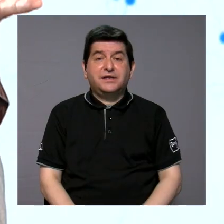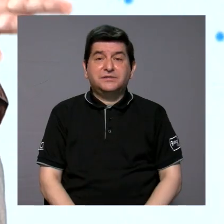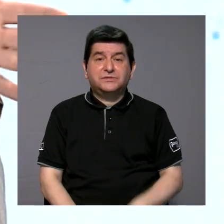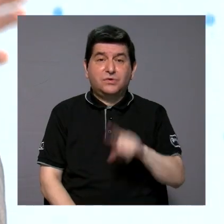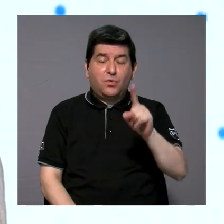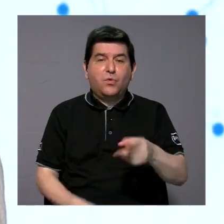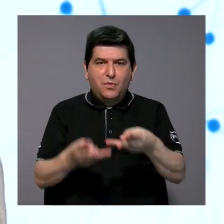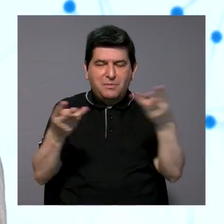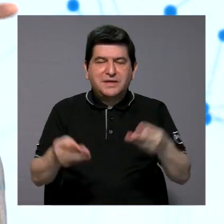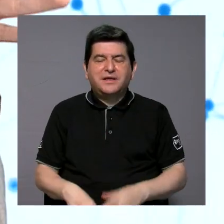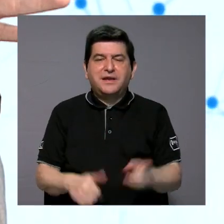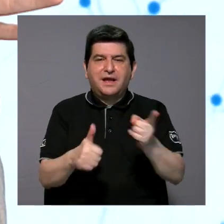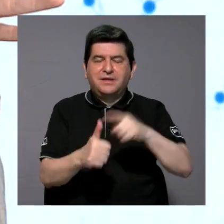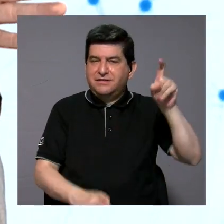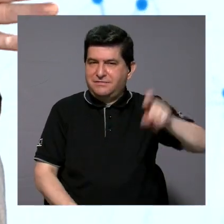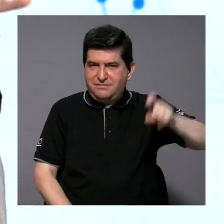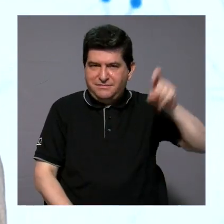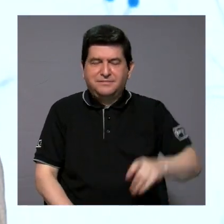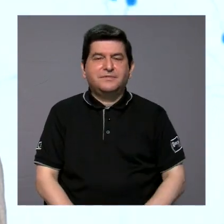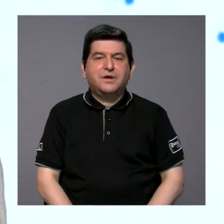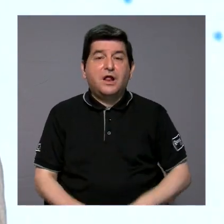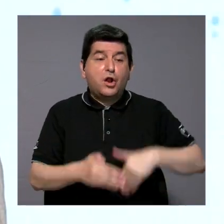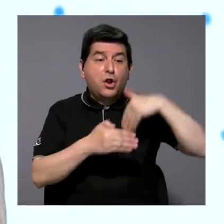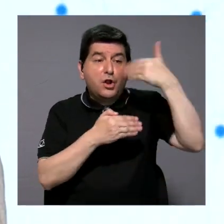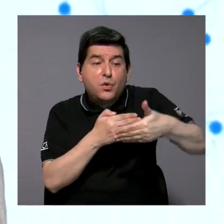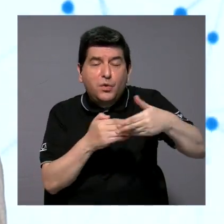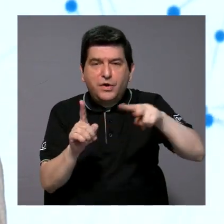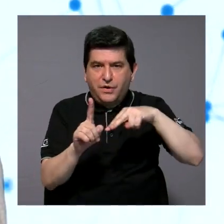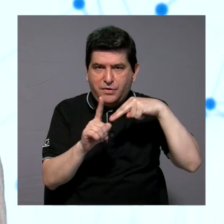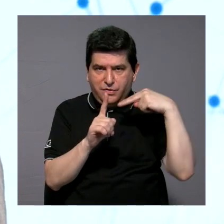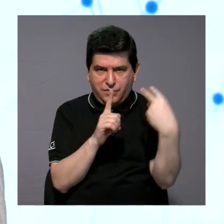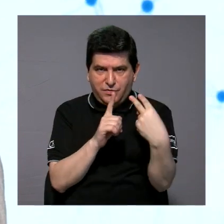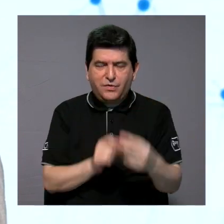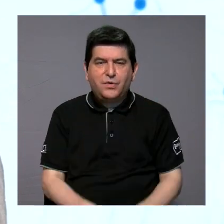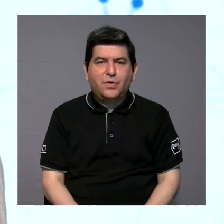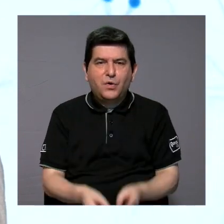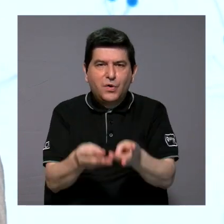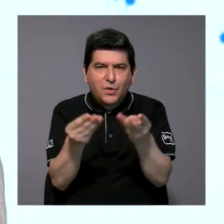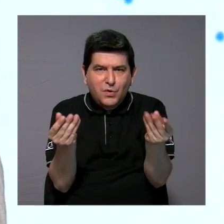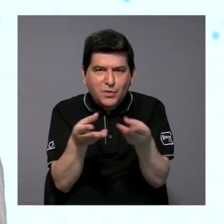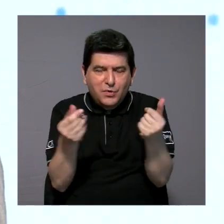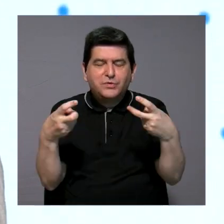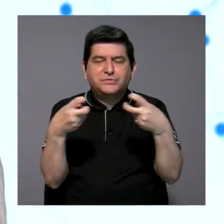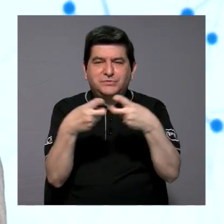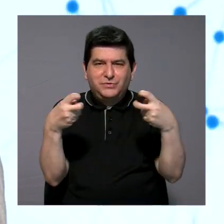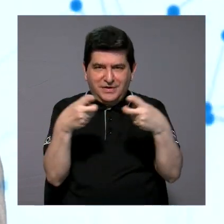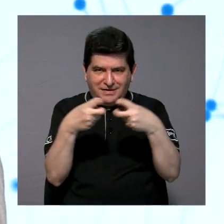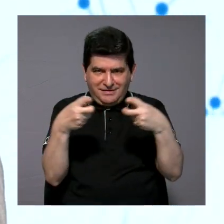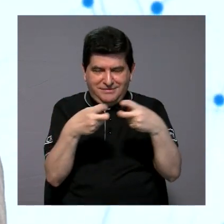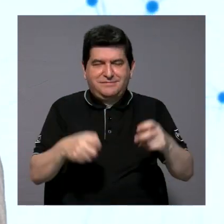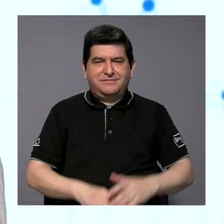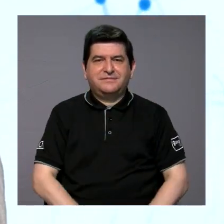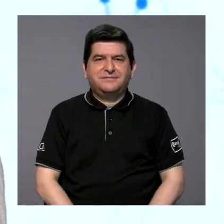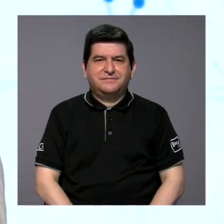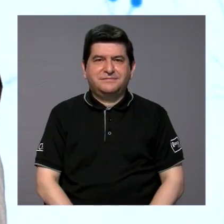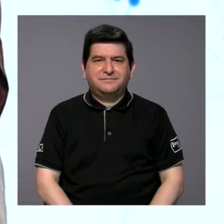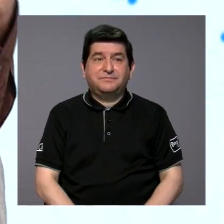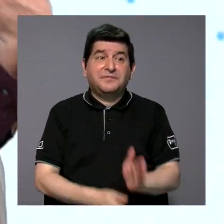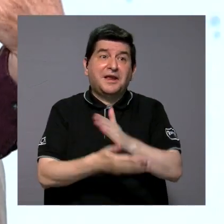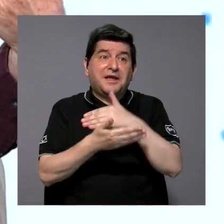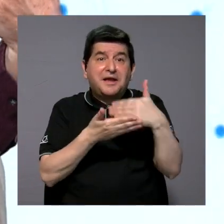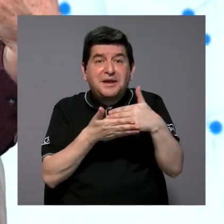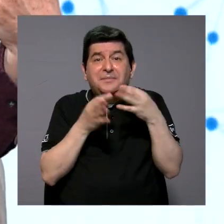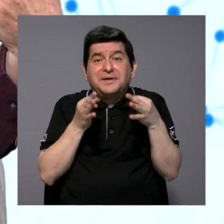necesidad. Entonces, por ese lado. Luego, desde el punto de vista de la generación de electricidad, por el lado